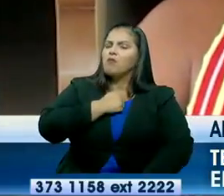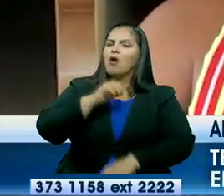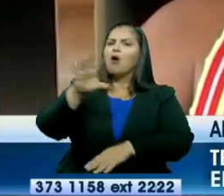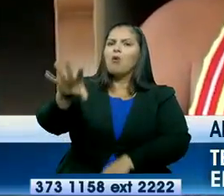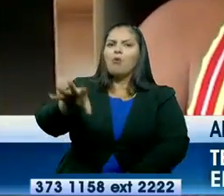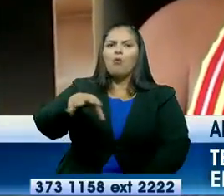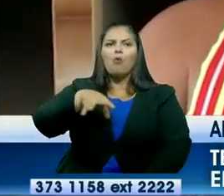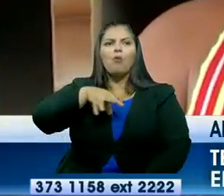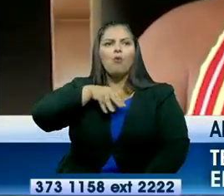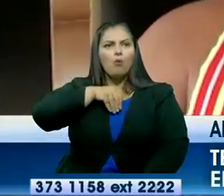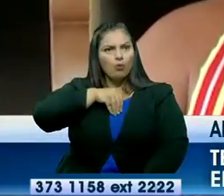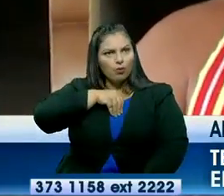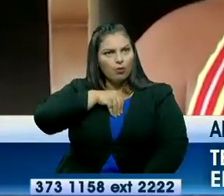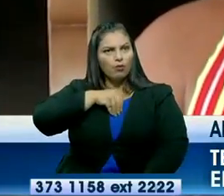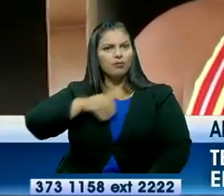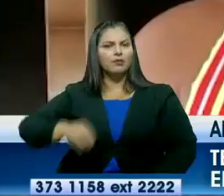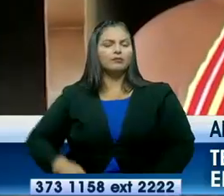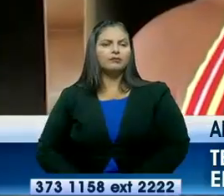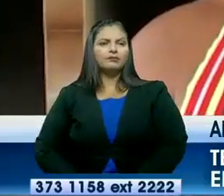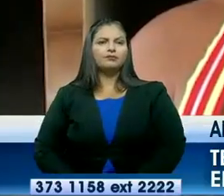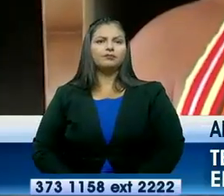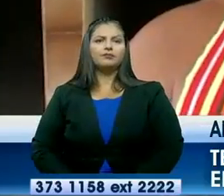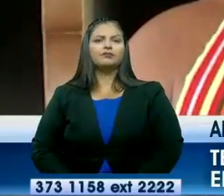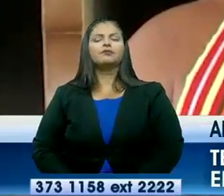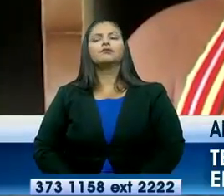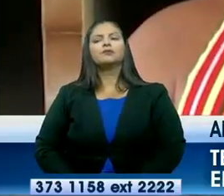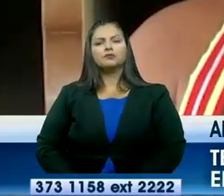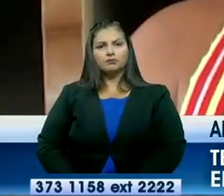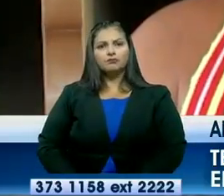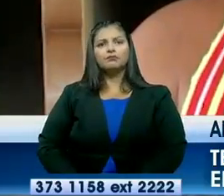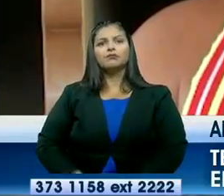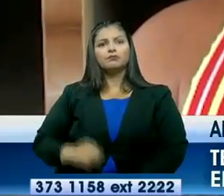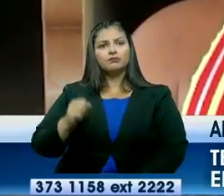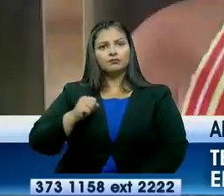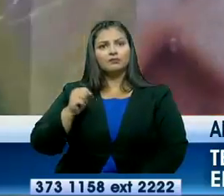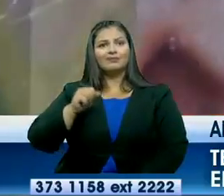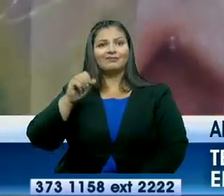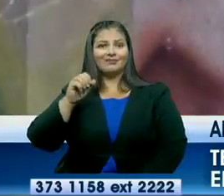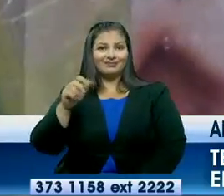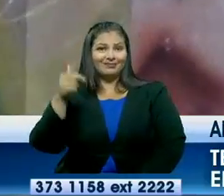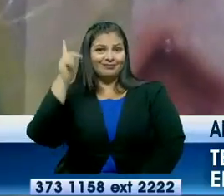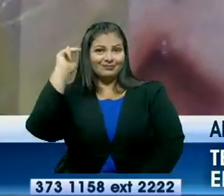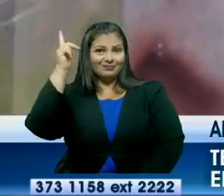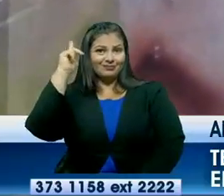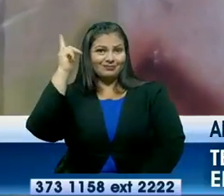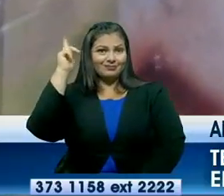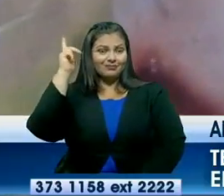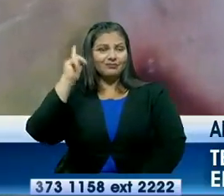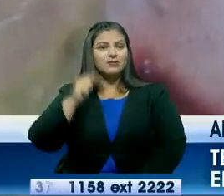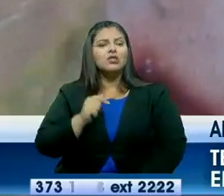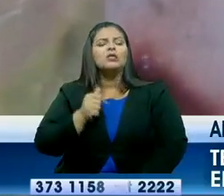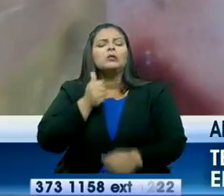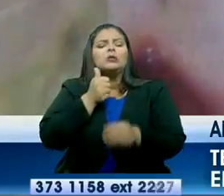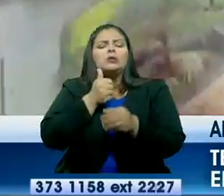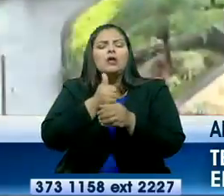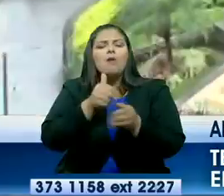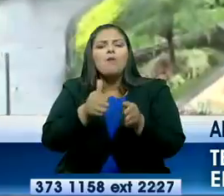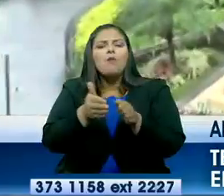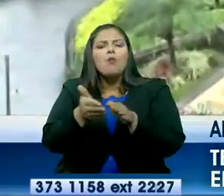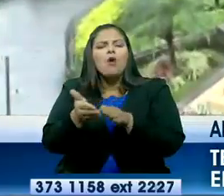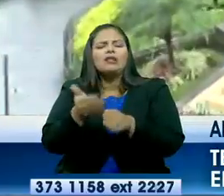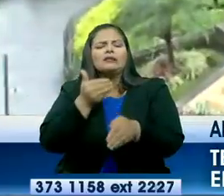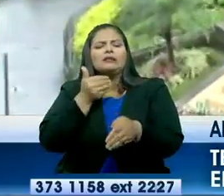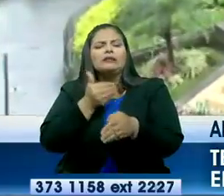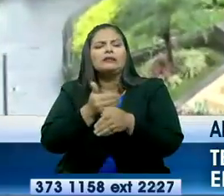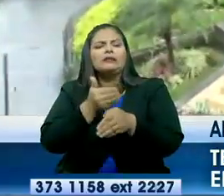él dijo en este caso ya al momento de fallecer, diríamos así. El nombre e imagen de este luchador es